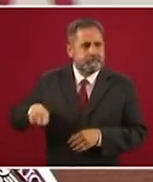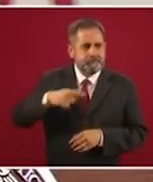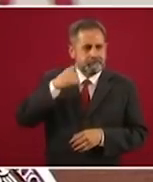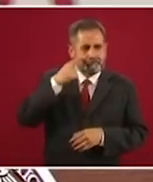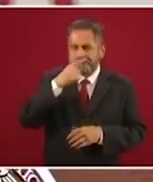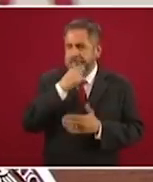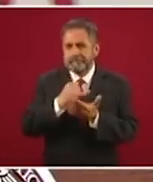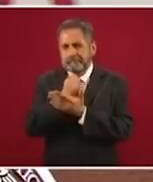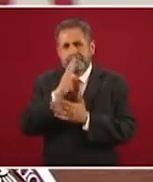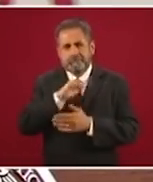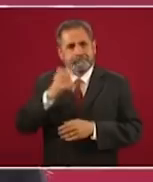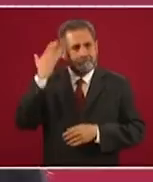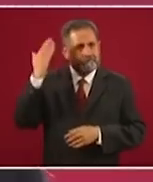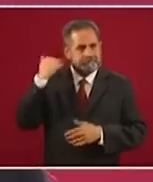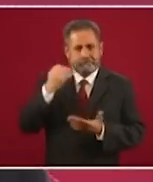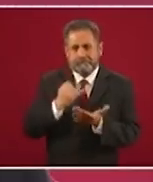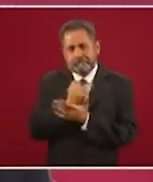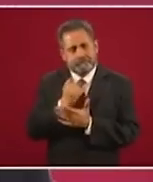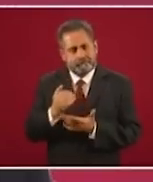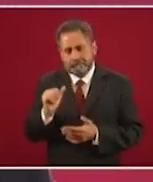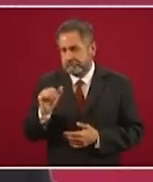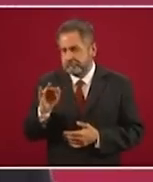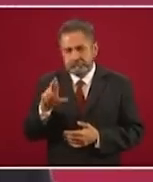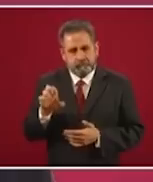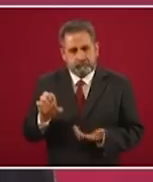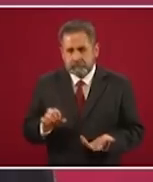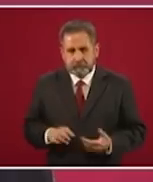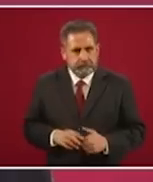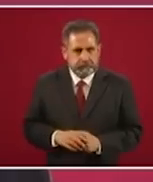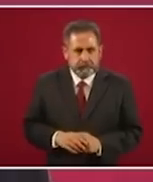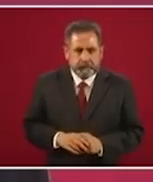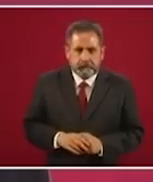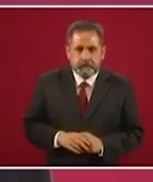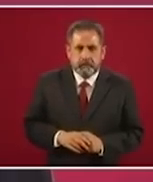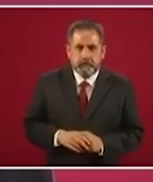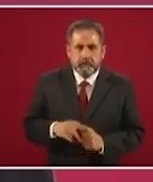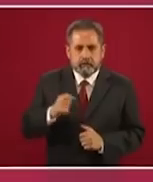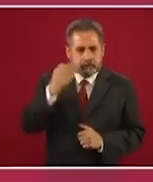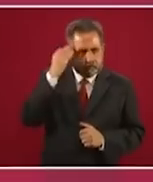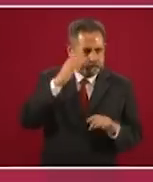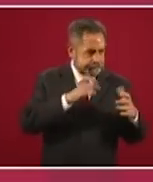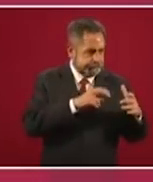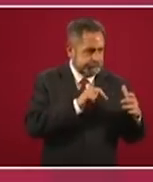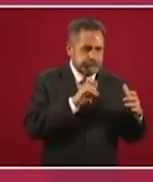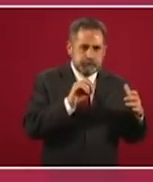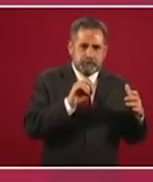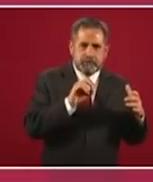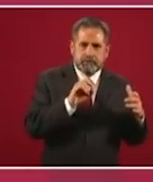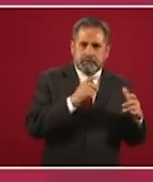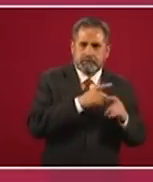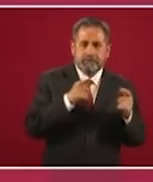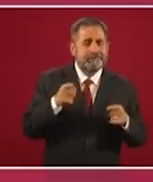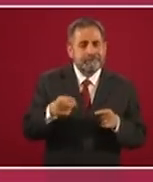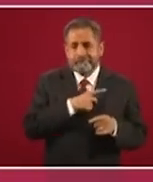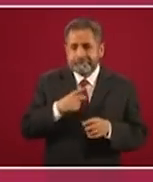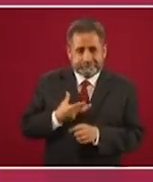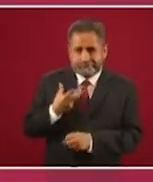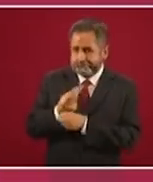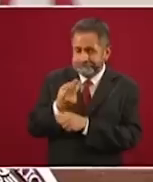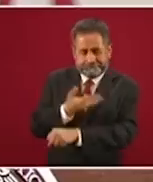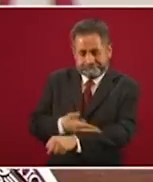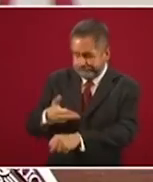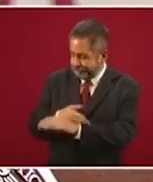se tomó en el periodo neoliberal. Eso lo tenemos que arreglar.